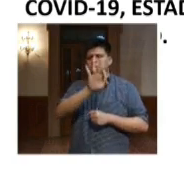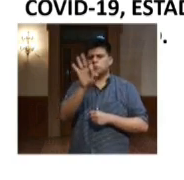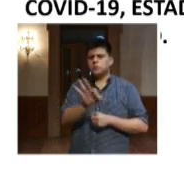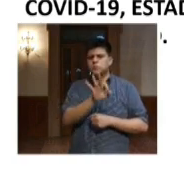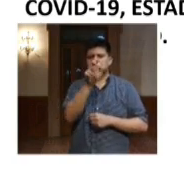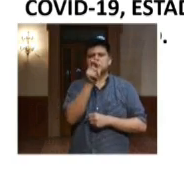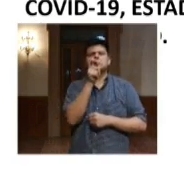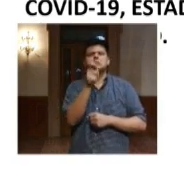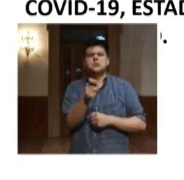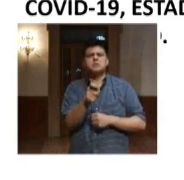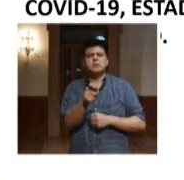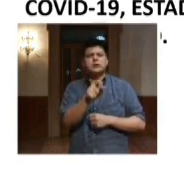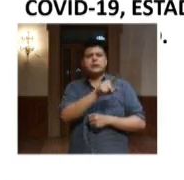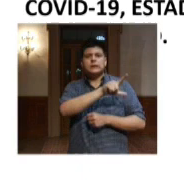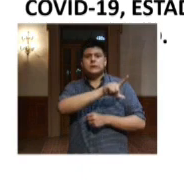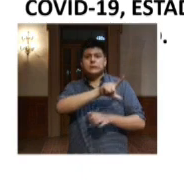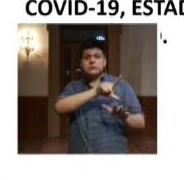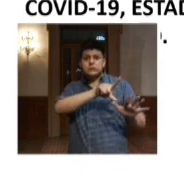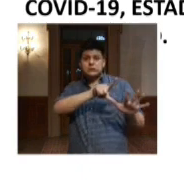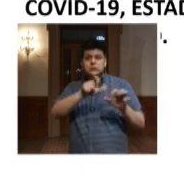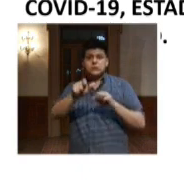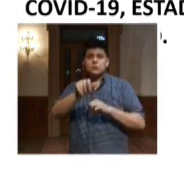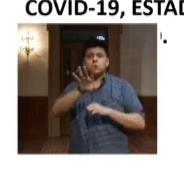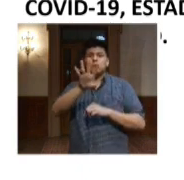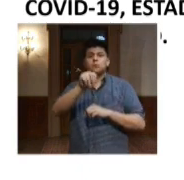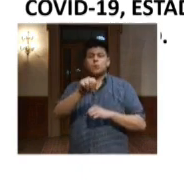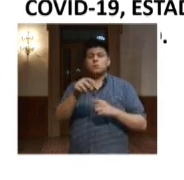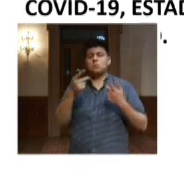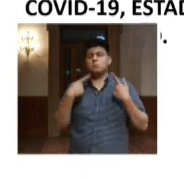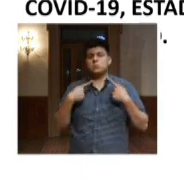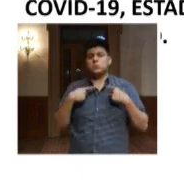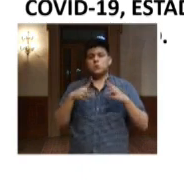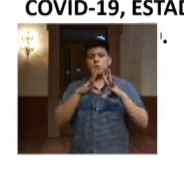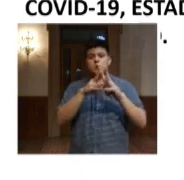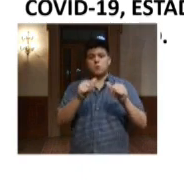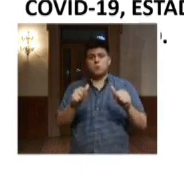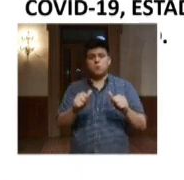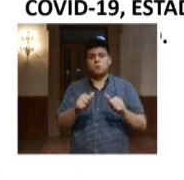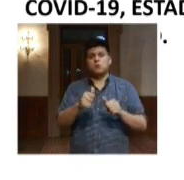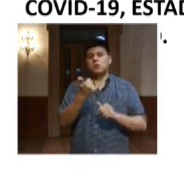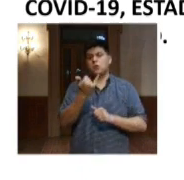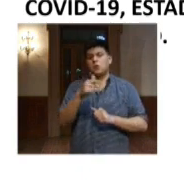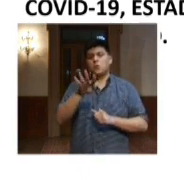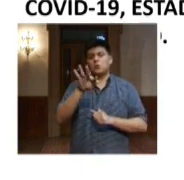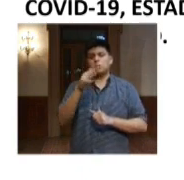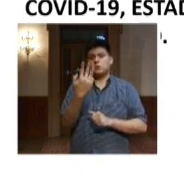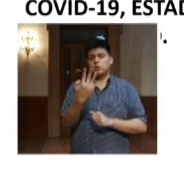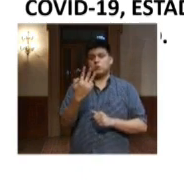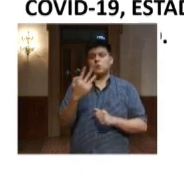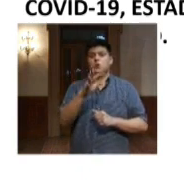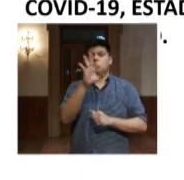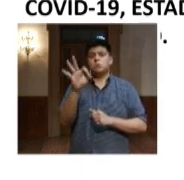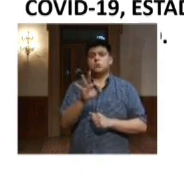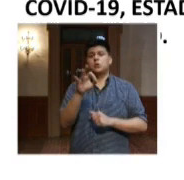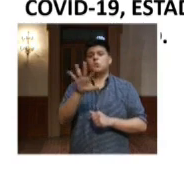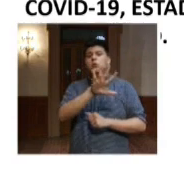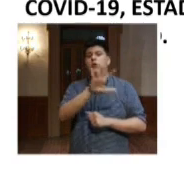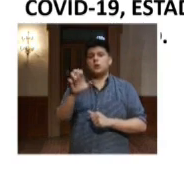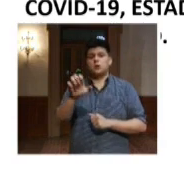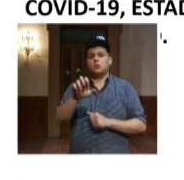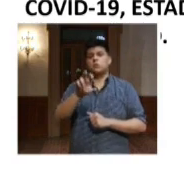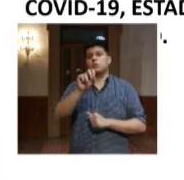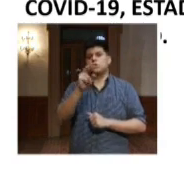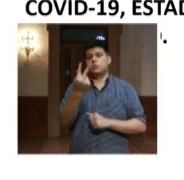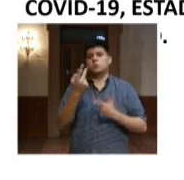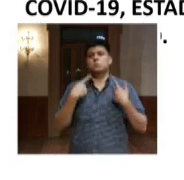son 709 pacientes, se han recuperado, y el 43%, 532 pacientes, están en proceso